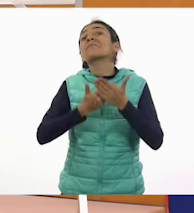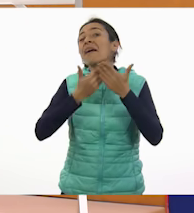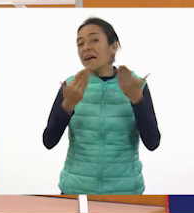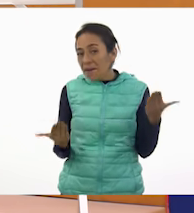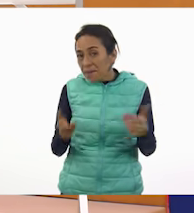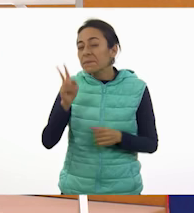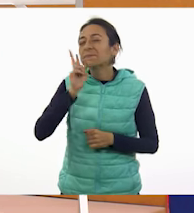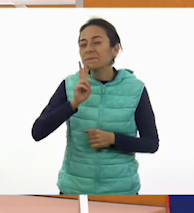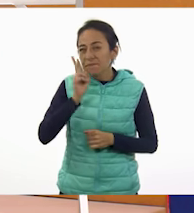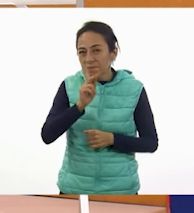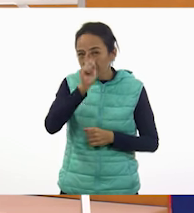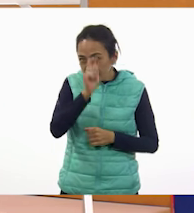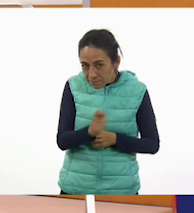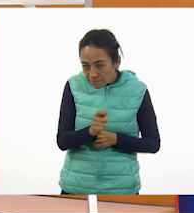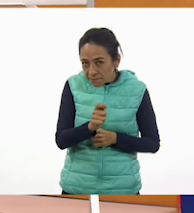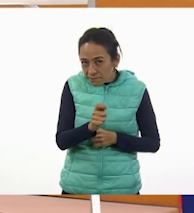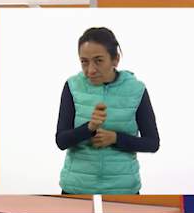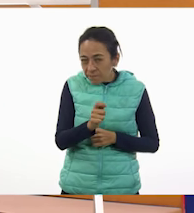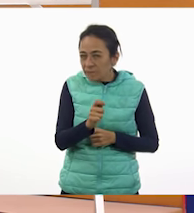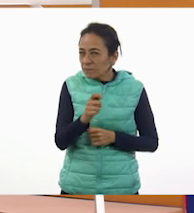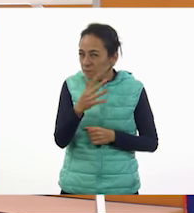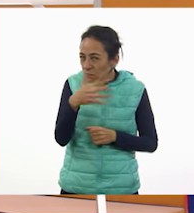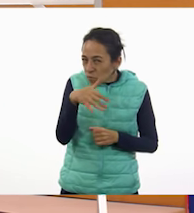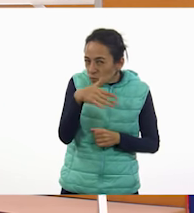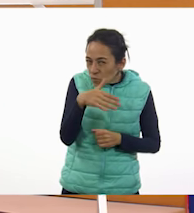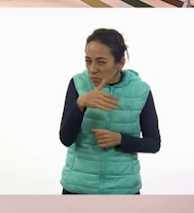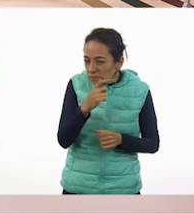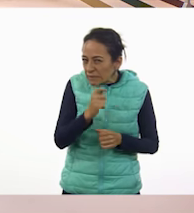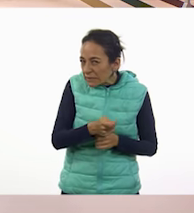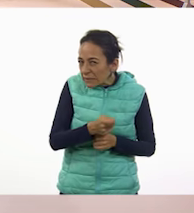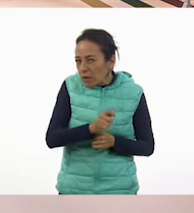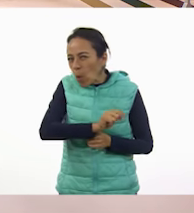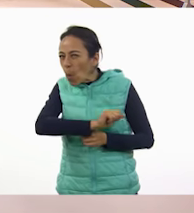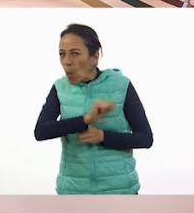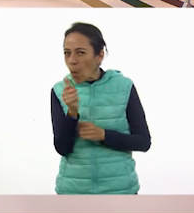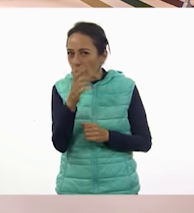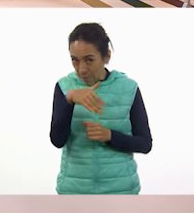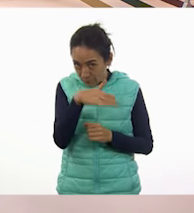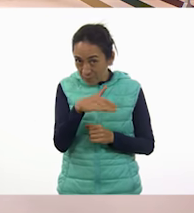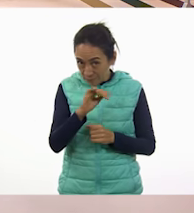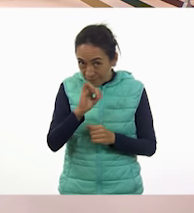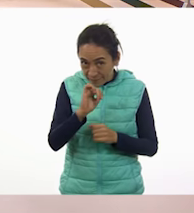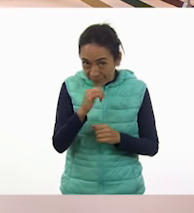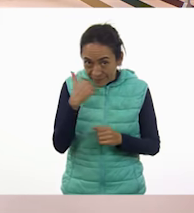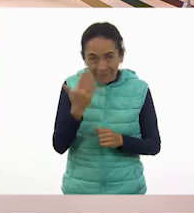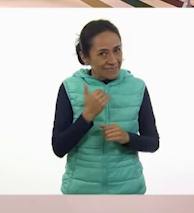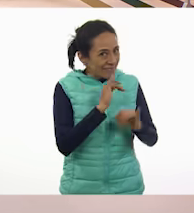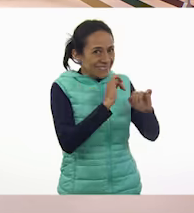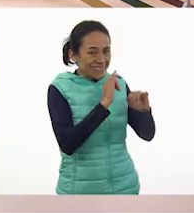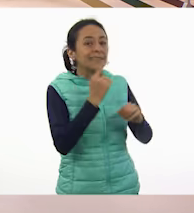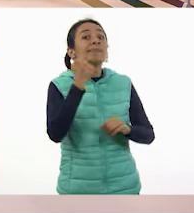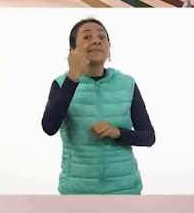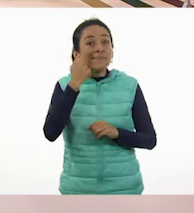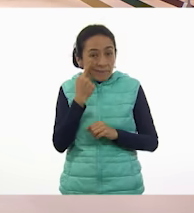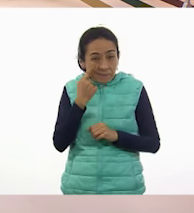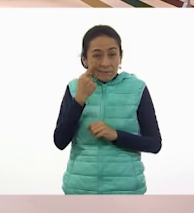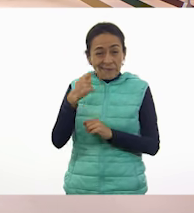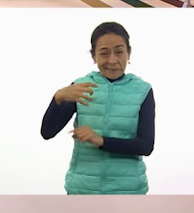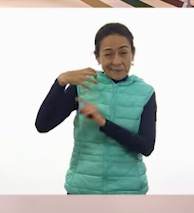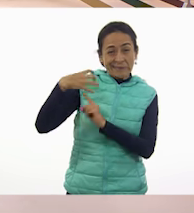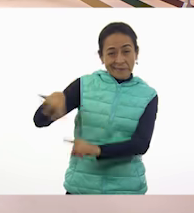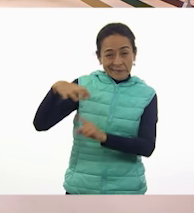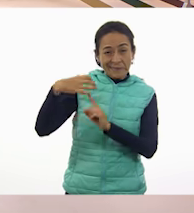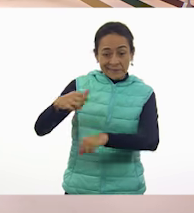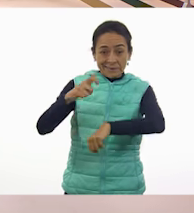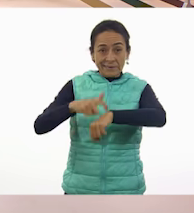buscamos otra definición? Me encantan las ¿Listos? Va a ser la misma dinámica. Suena la campana, tienen 45